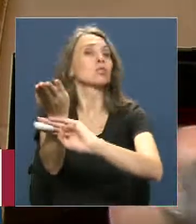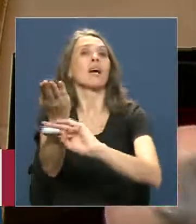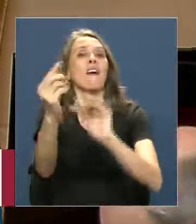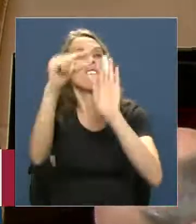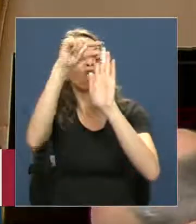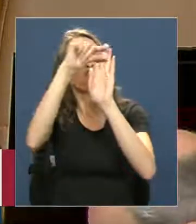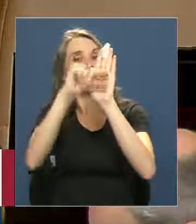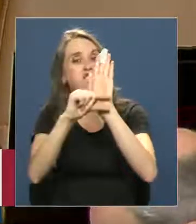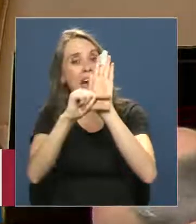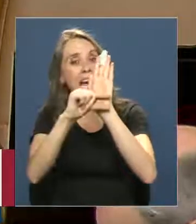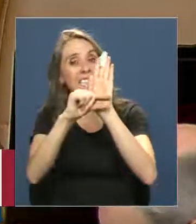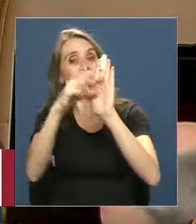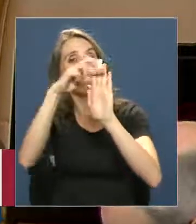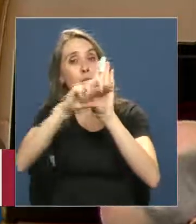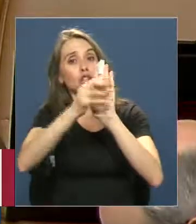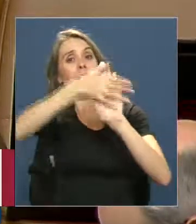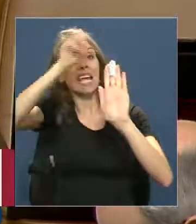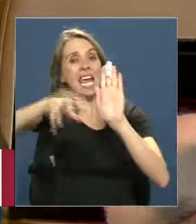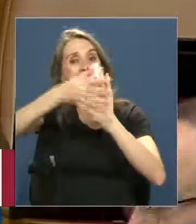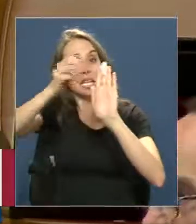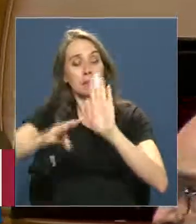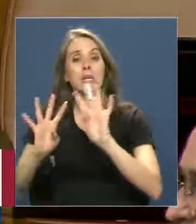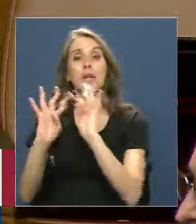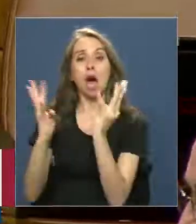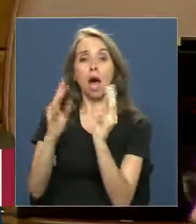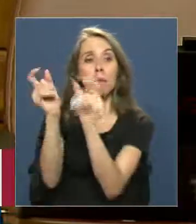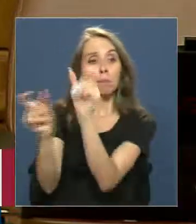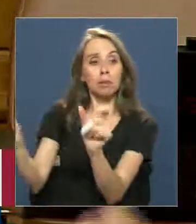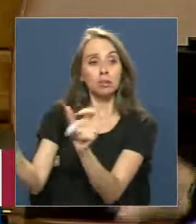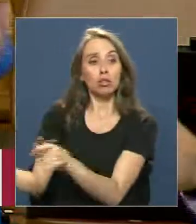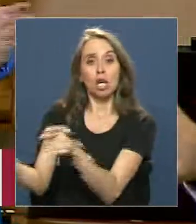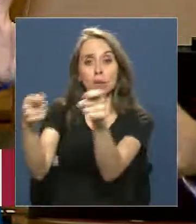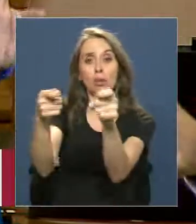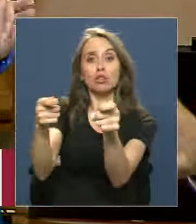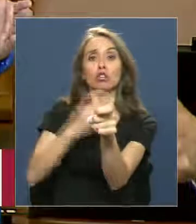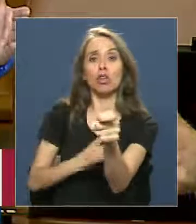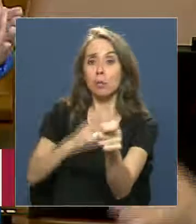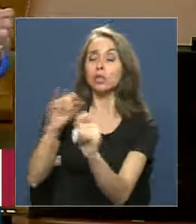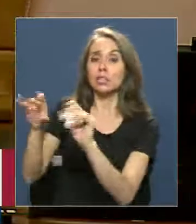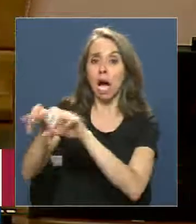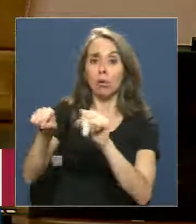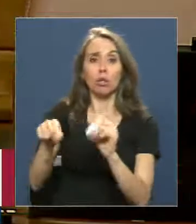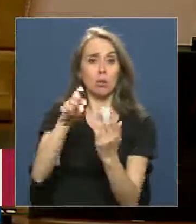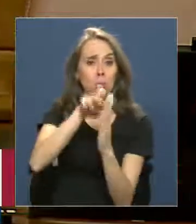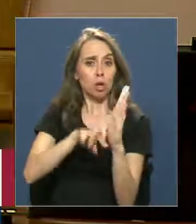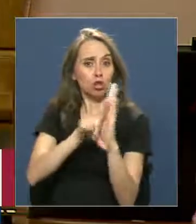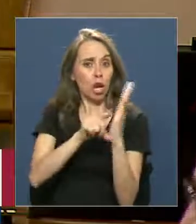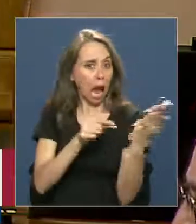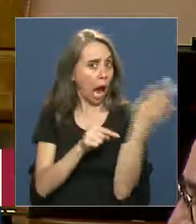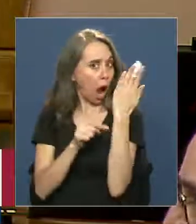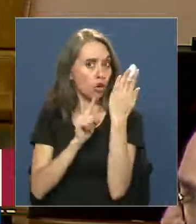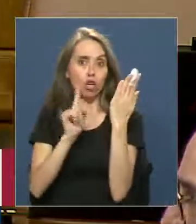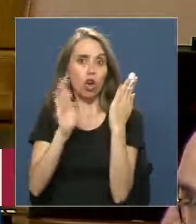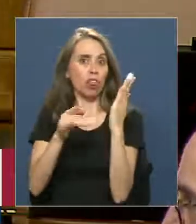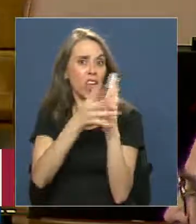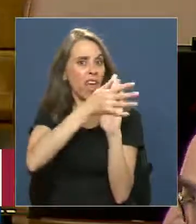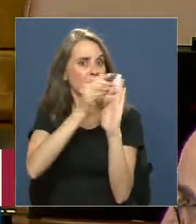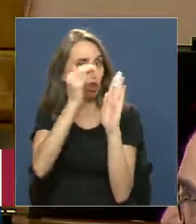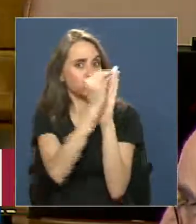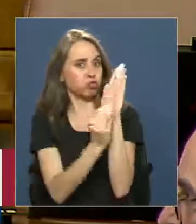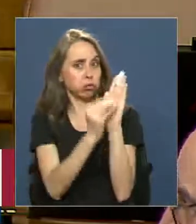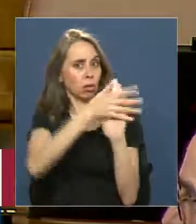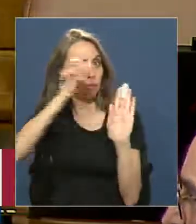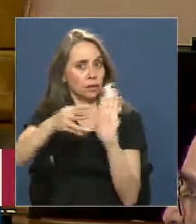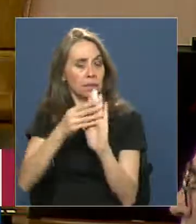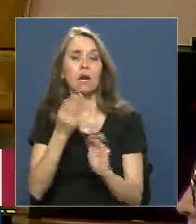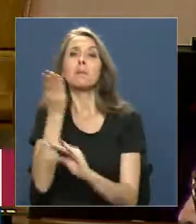los que hace referencia fueran eliminados y hubo acuerdo por parte de quienes lo plantearon. Entonces, no debiera estar en el proyecto. Quiero pedir la certificación para que nos podamos referir